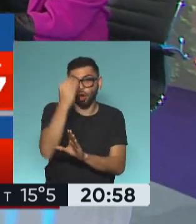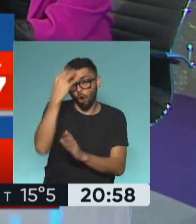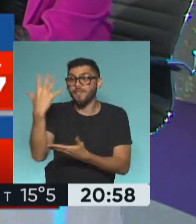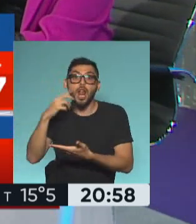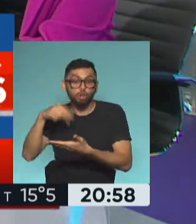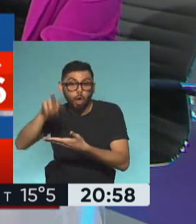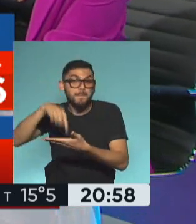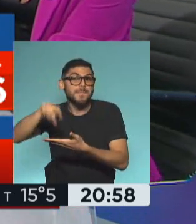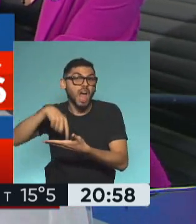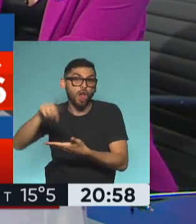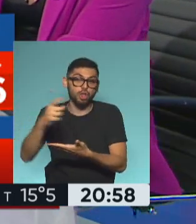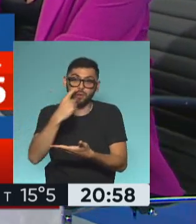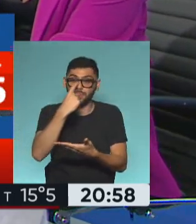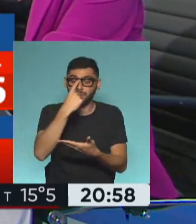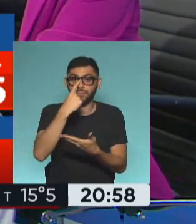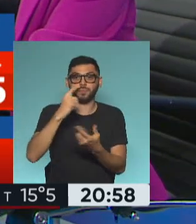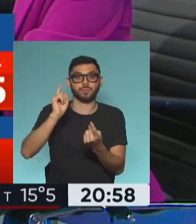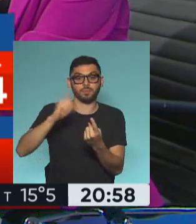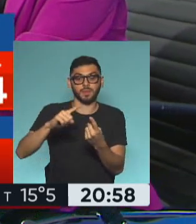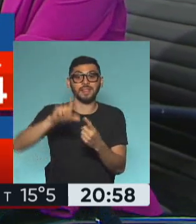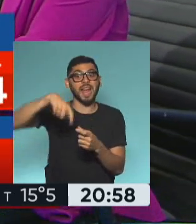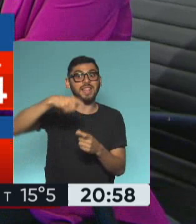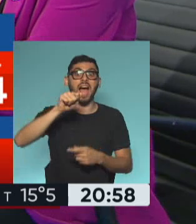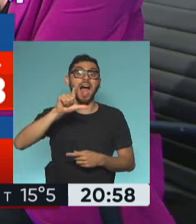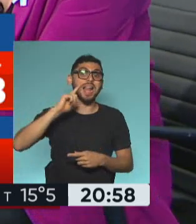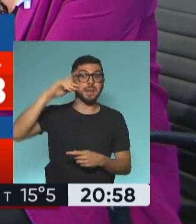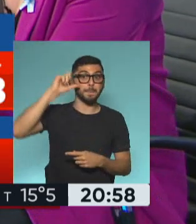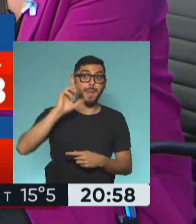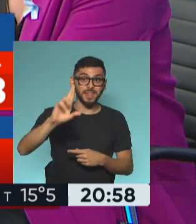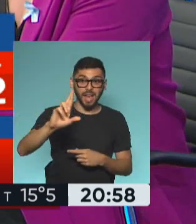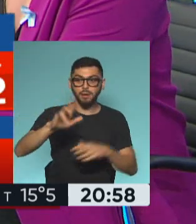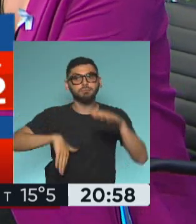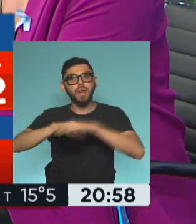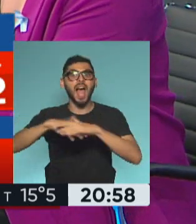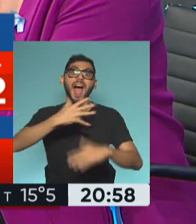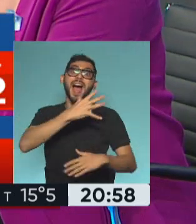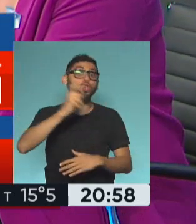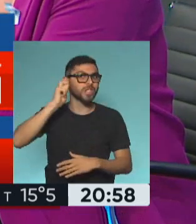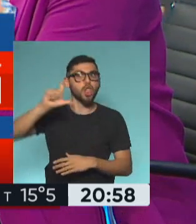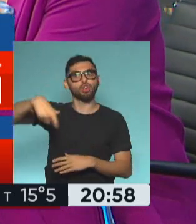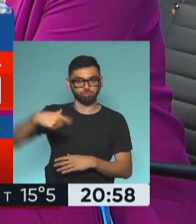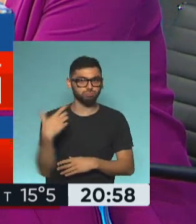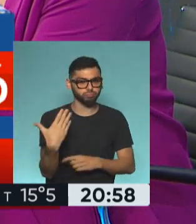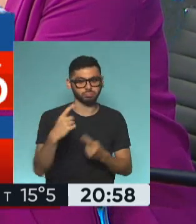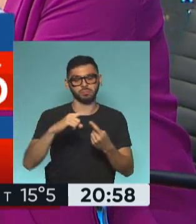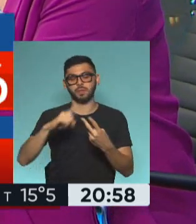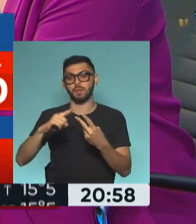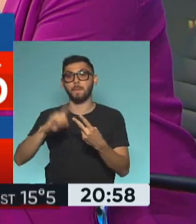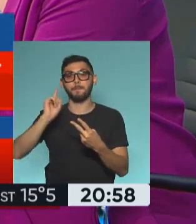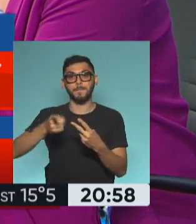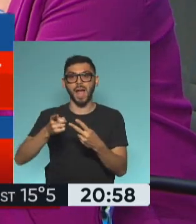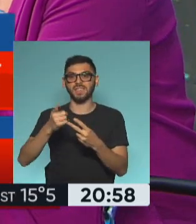mirando el celular estamos. Ampliación de la tarjeta alimentar para niños de hasta 14 años, también también ampliación de las